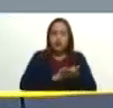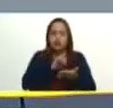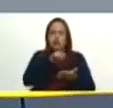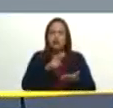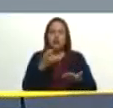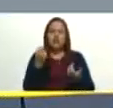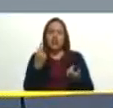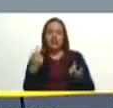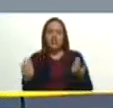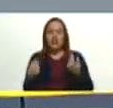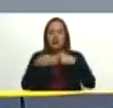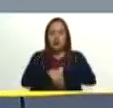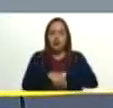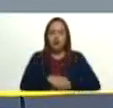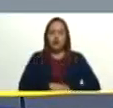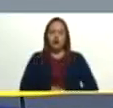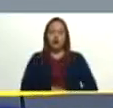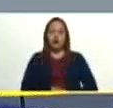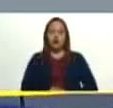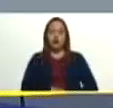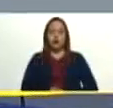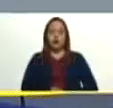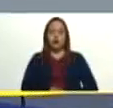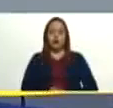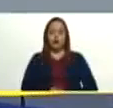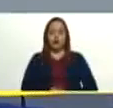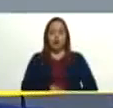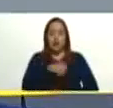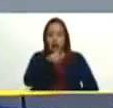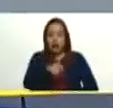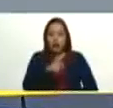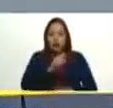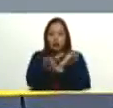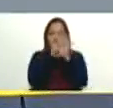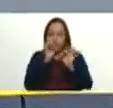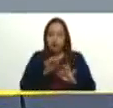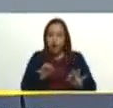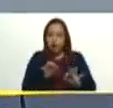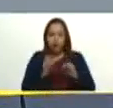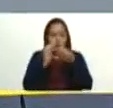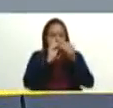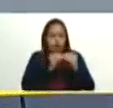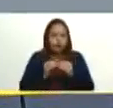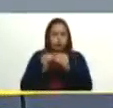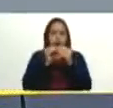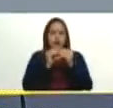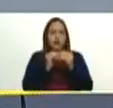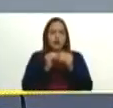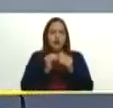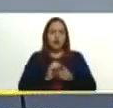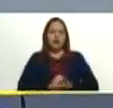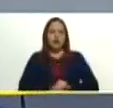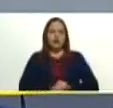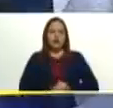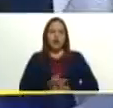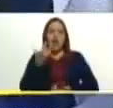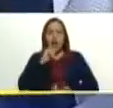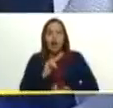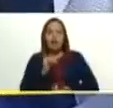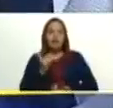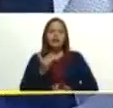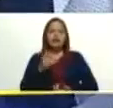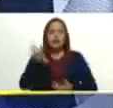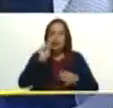disonancias. Through esas maneras normal cultural forms of han tomado formas culturales